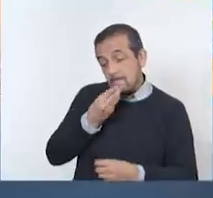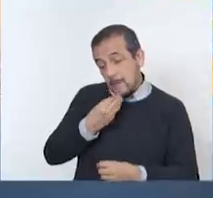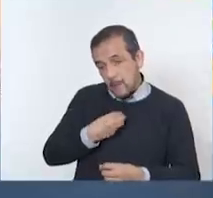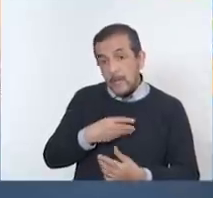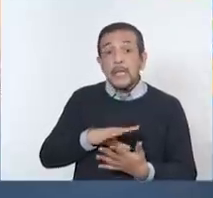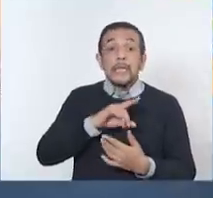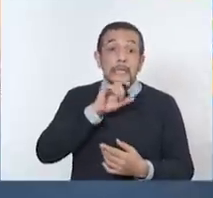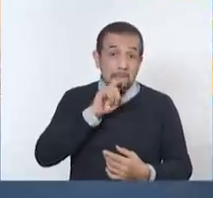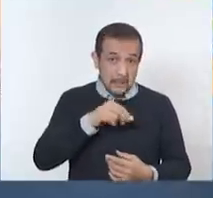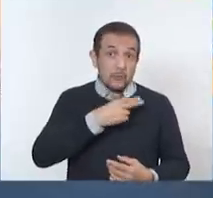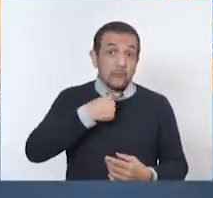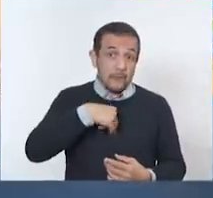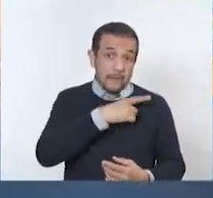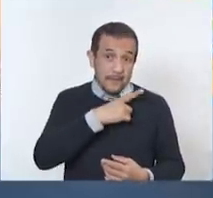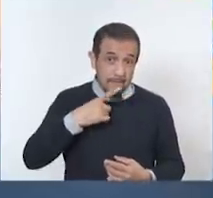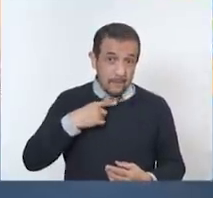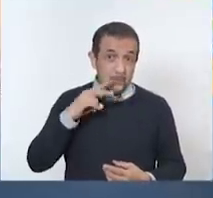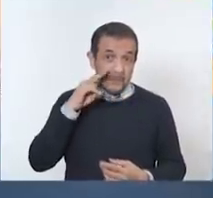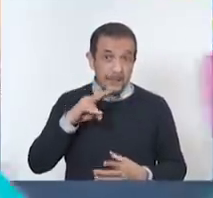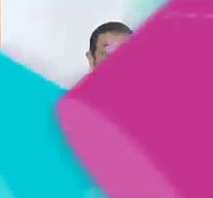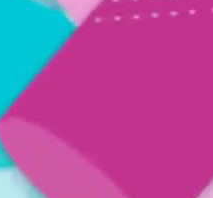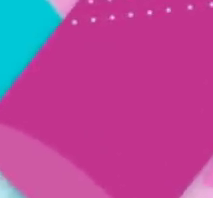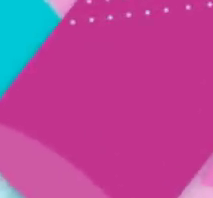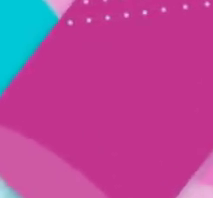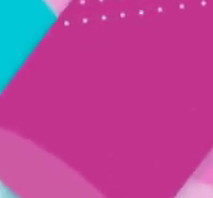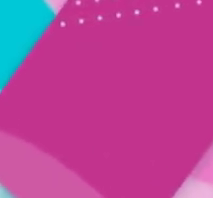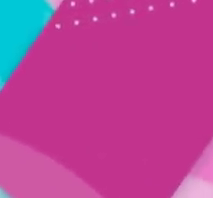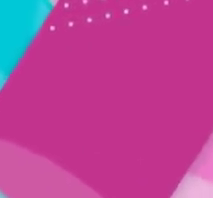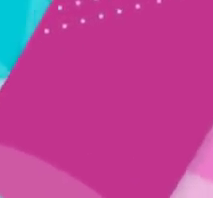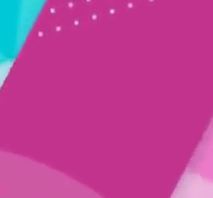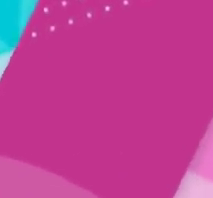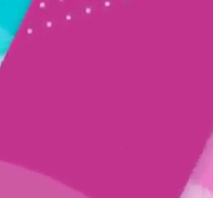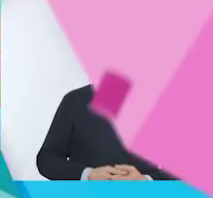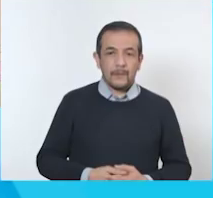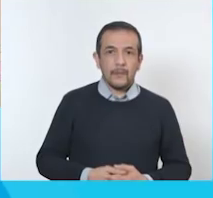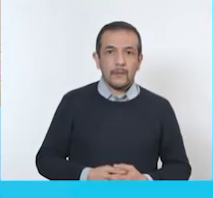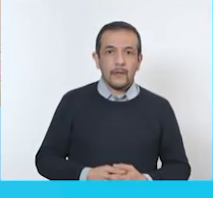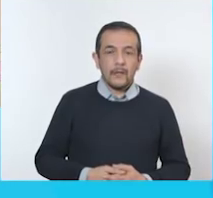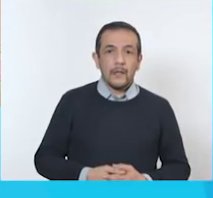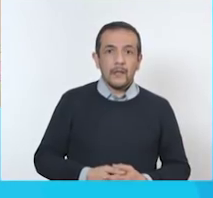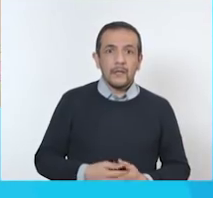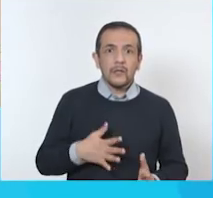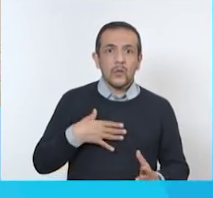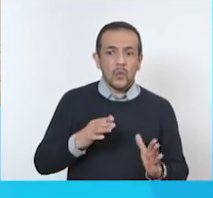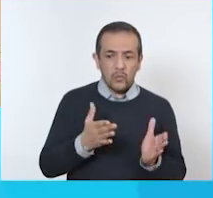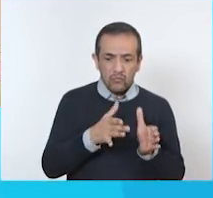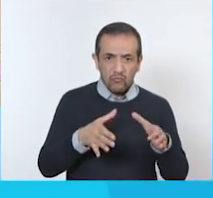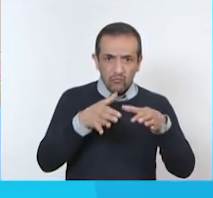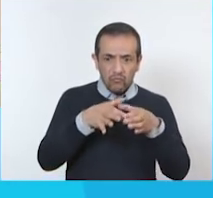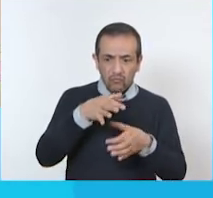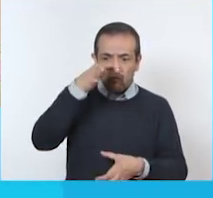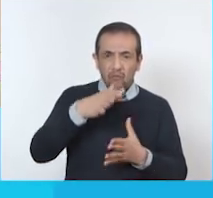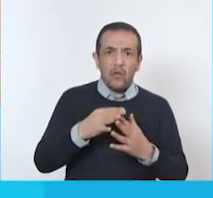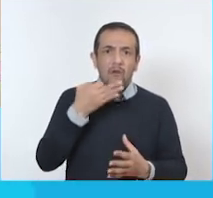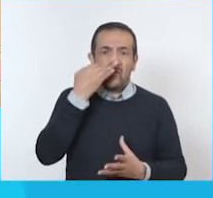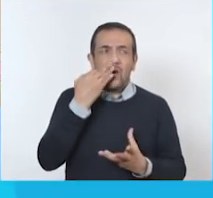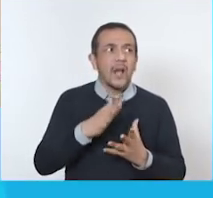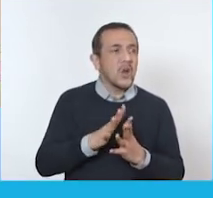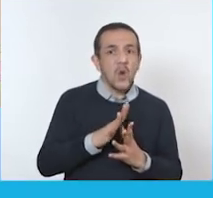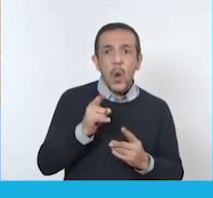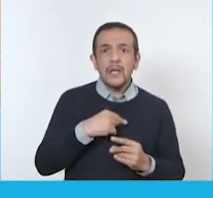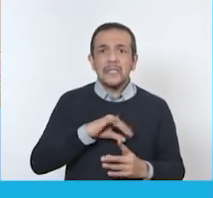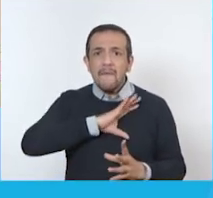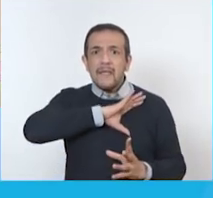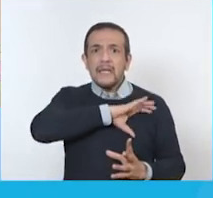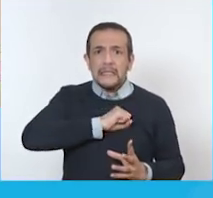podemos ver cuáles son las consecuencias de lo que hizo. Y no fue cualquier florero, no. Es el